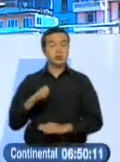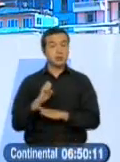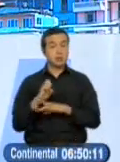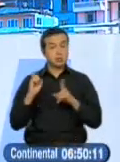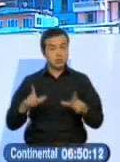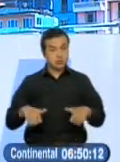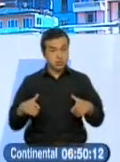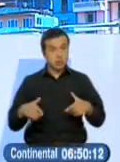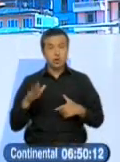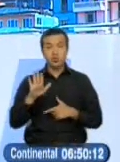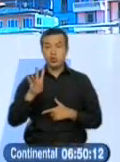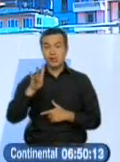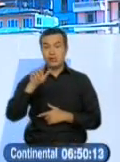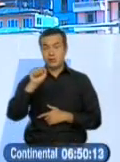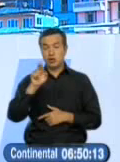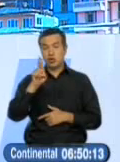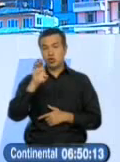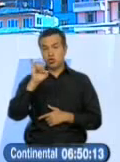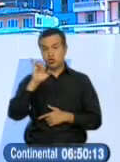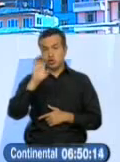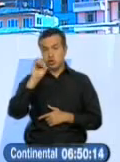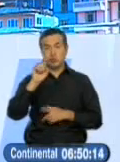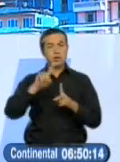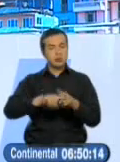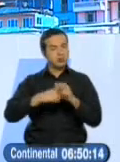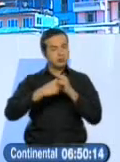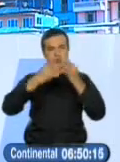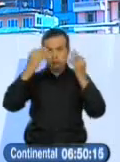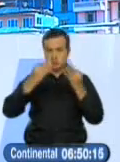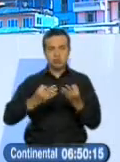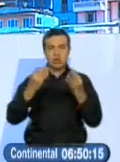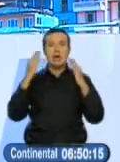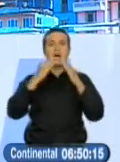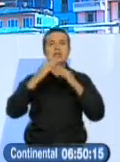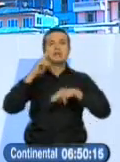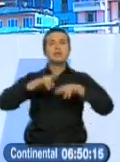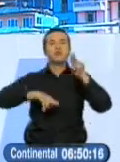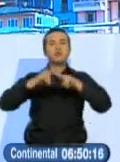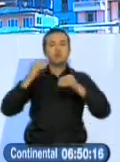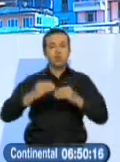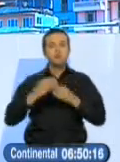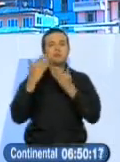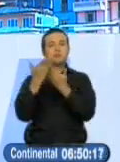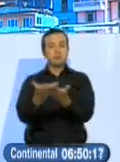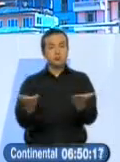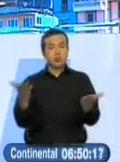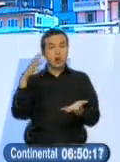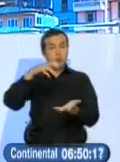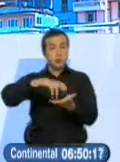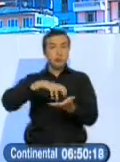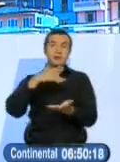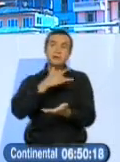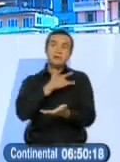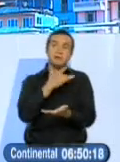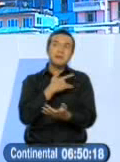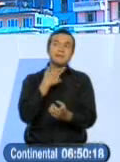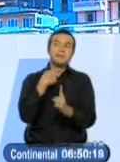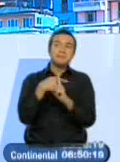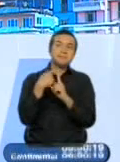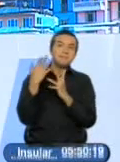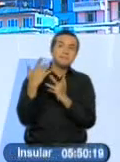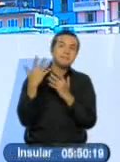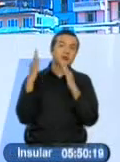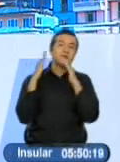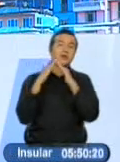Lenín Moreno, y de su esposa, Rocío González, se inició de manera oficial la misión Casa para Todos. En la provincia existe expectativa entre sus habitantes respecto a